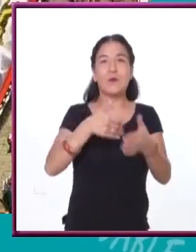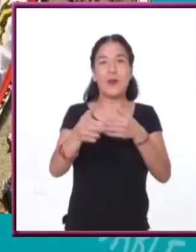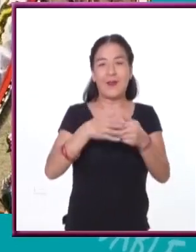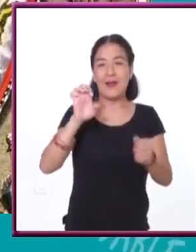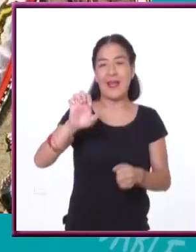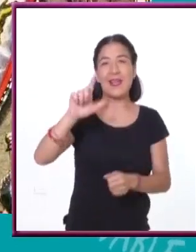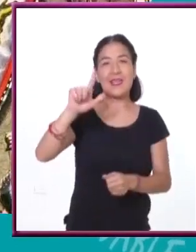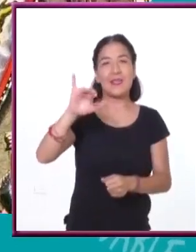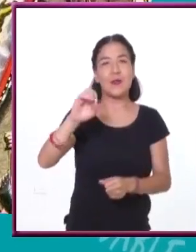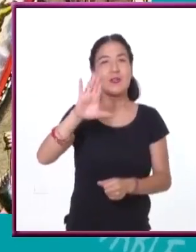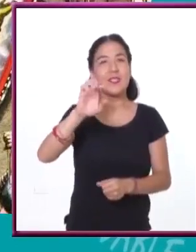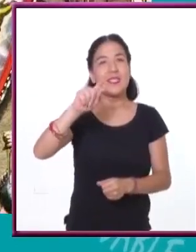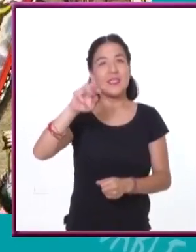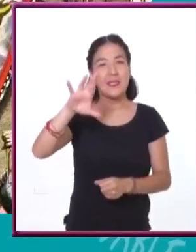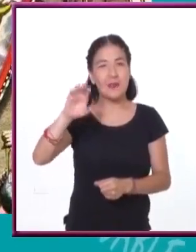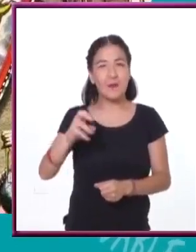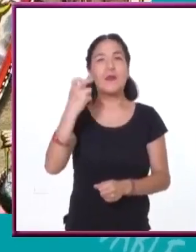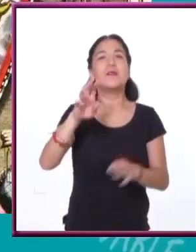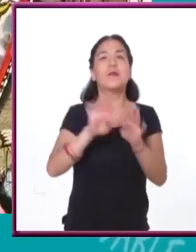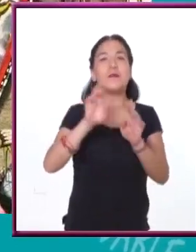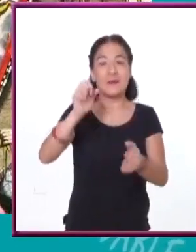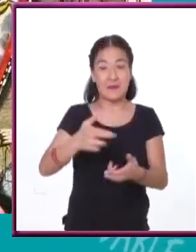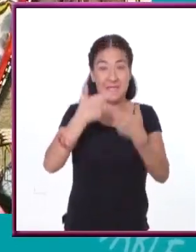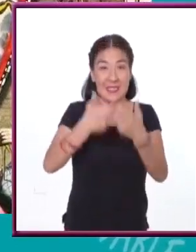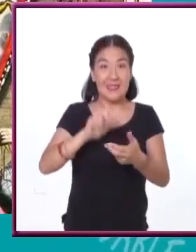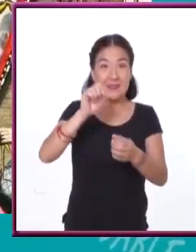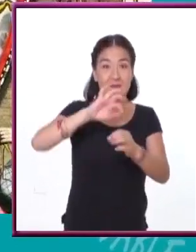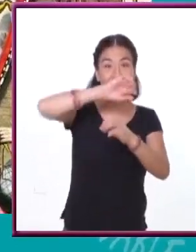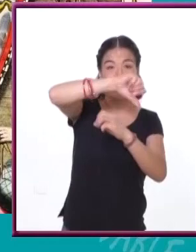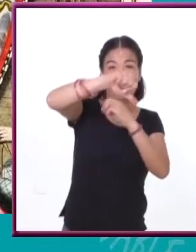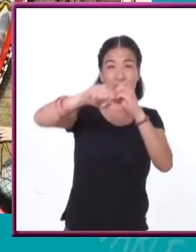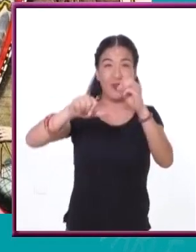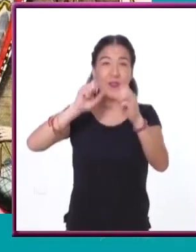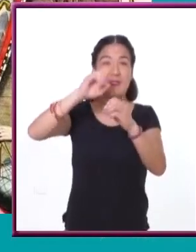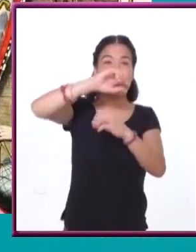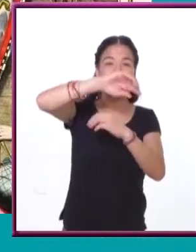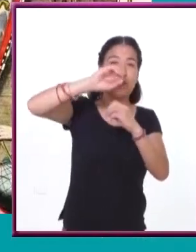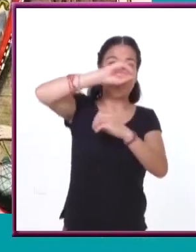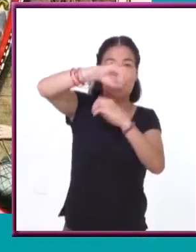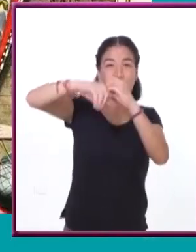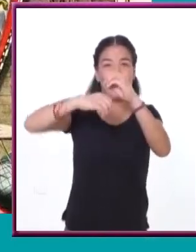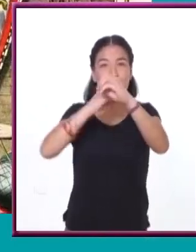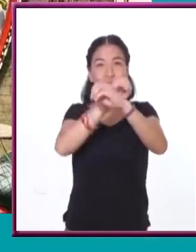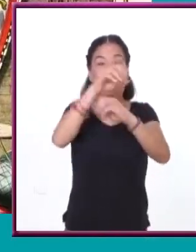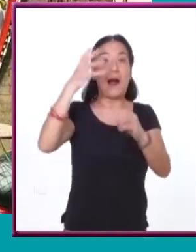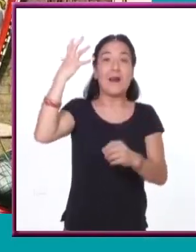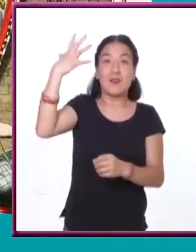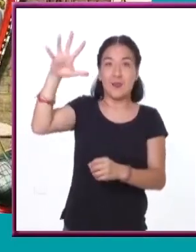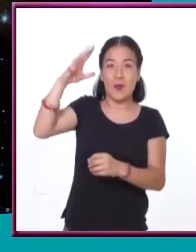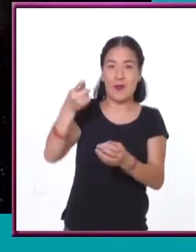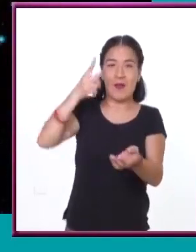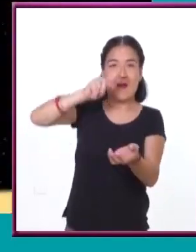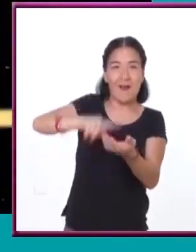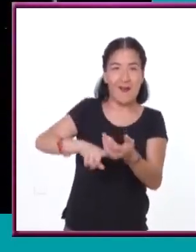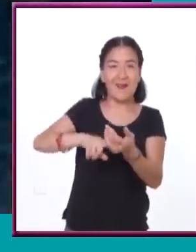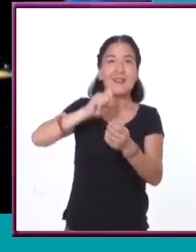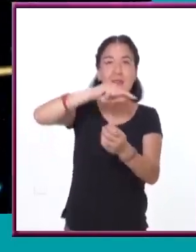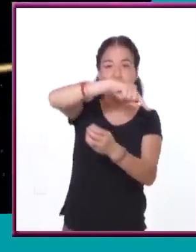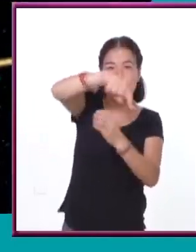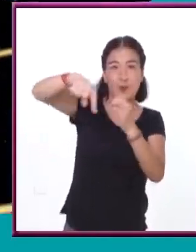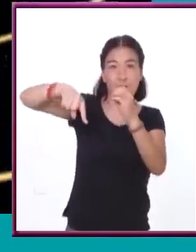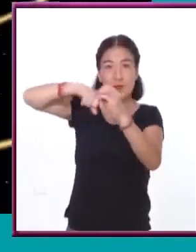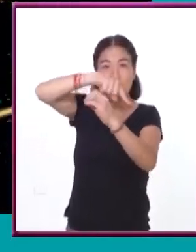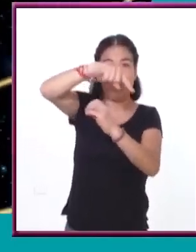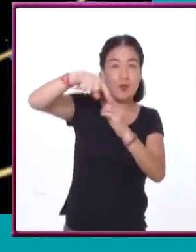que sostiene que la Tierra y el resto de planetas del sistema solar giran en órbitas alrededor del Sol. En su momento,